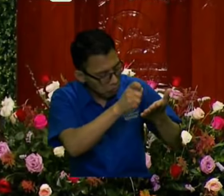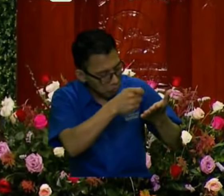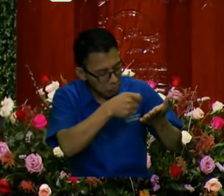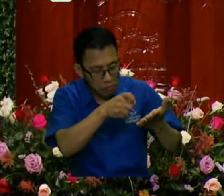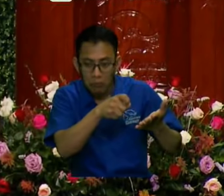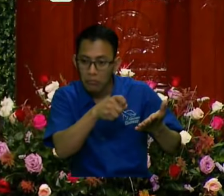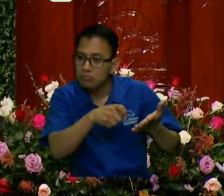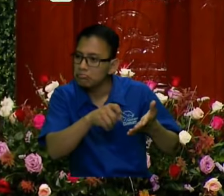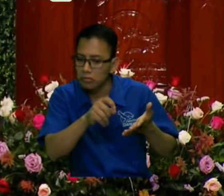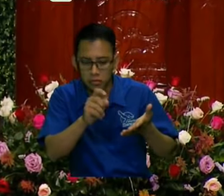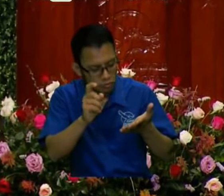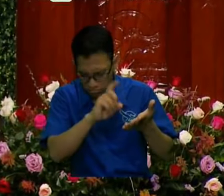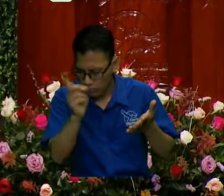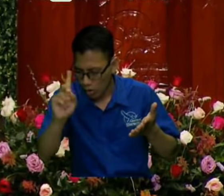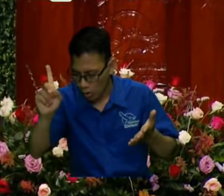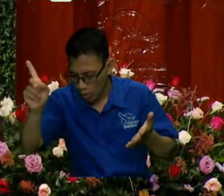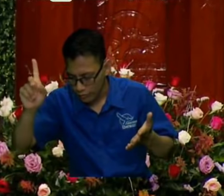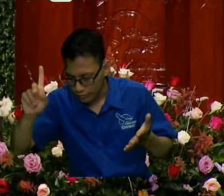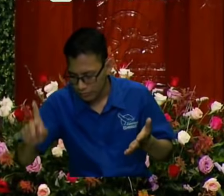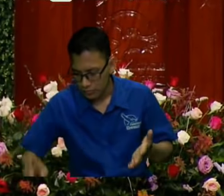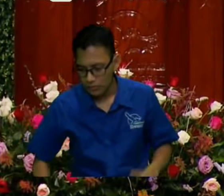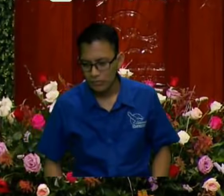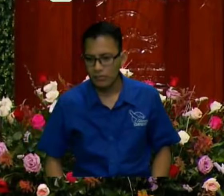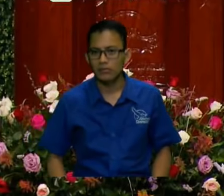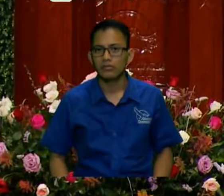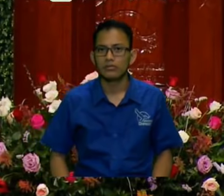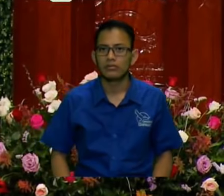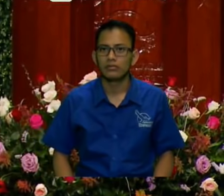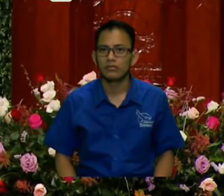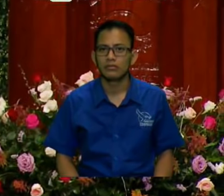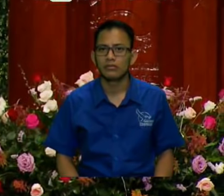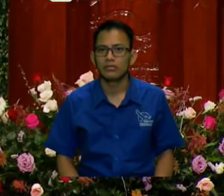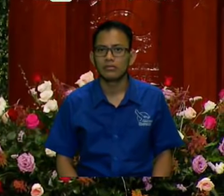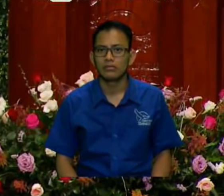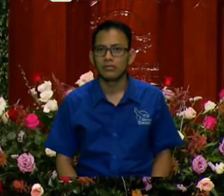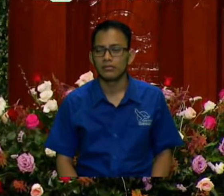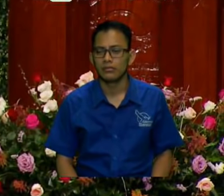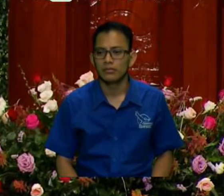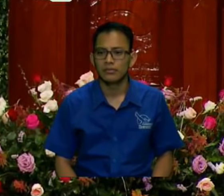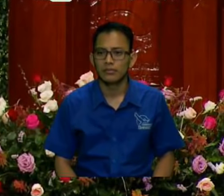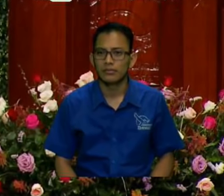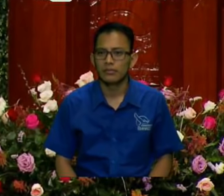contador público, de auditor, y que era perito contador, y que es hermano, pues.